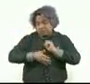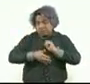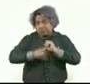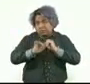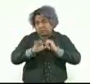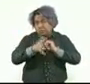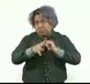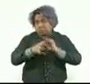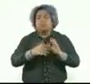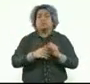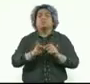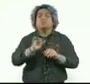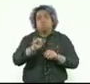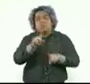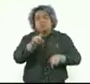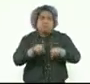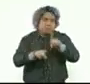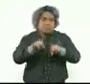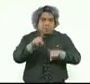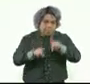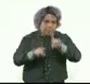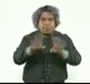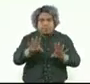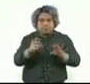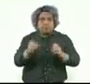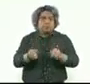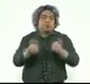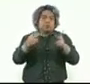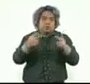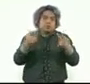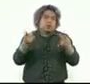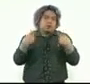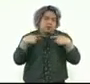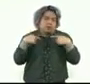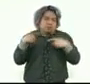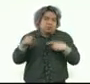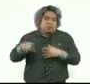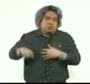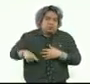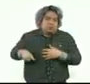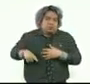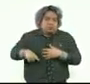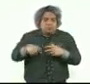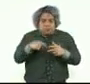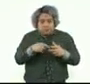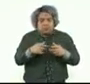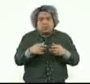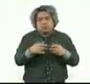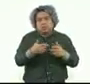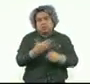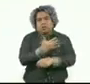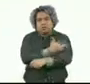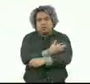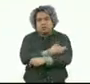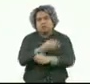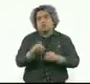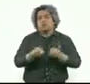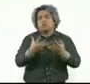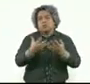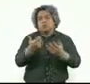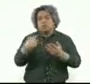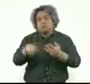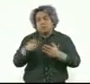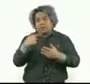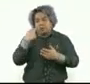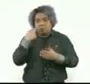de marzo, dependemos de la disponibilidad de biológico del gobierno federal, pero nos han estado dotando